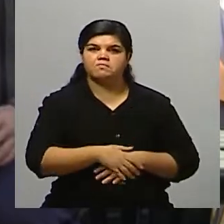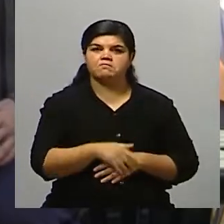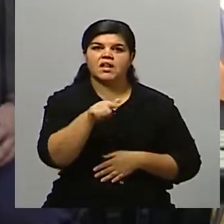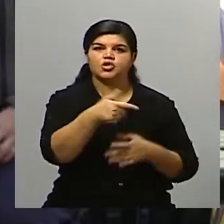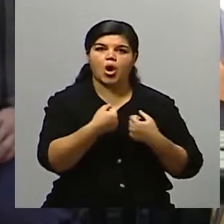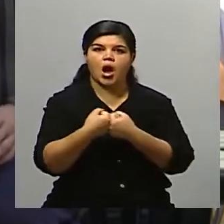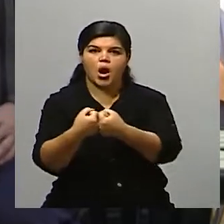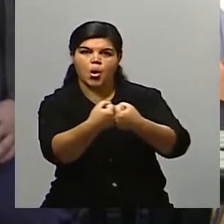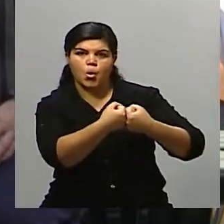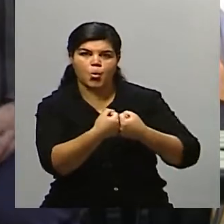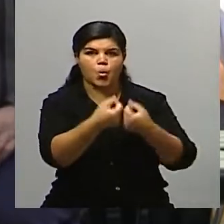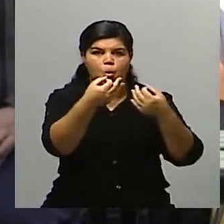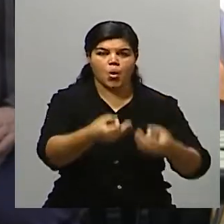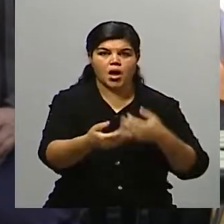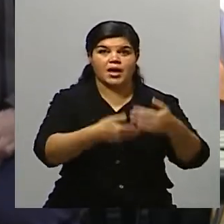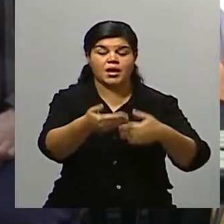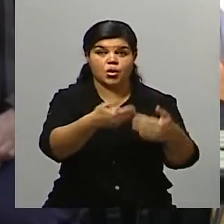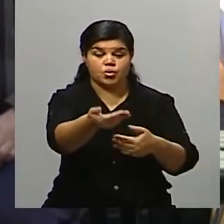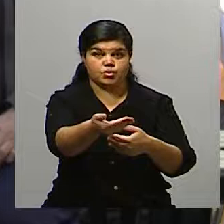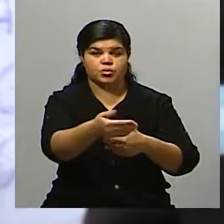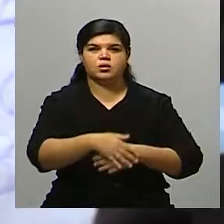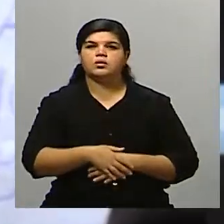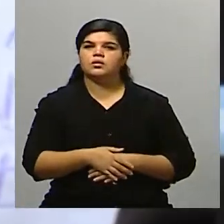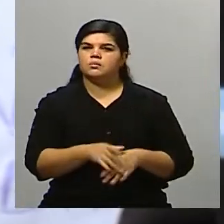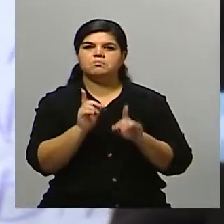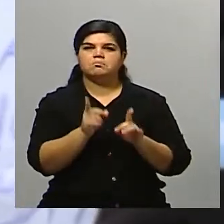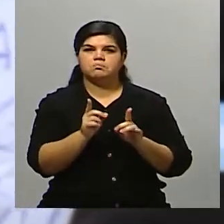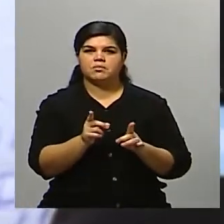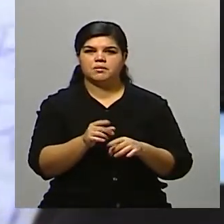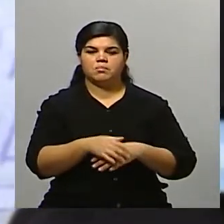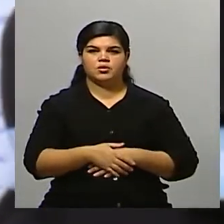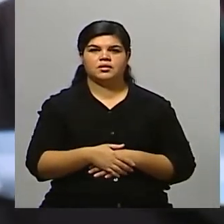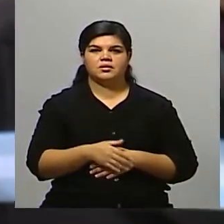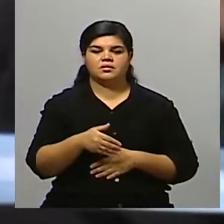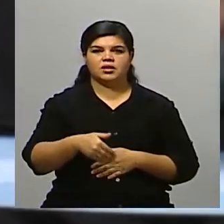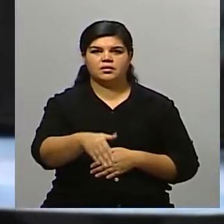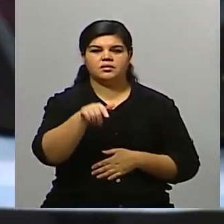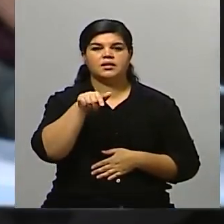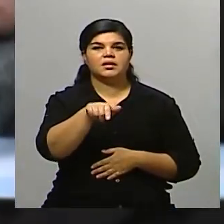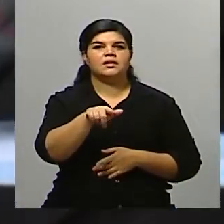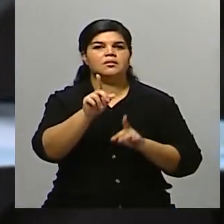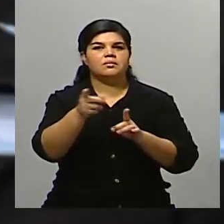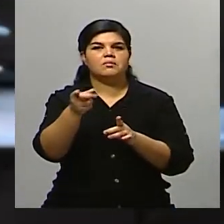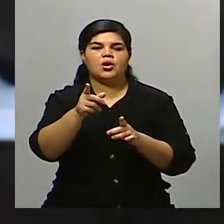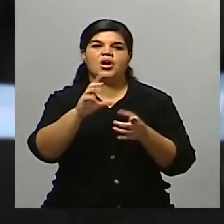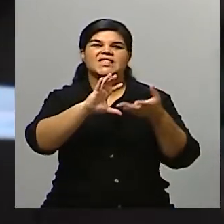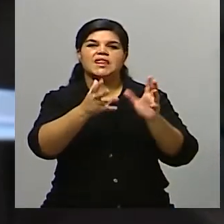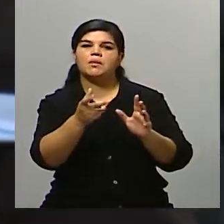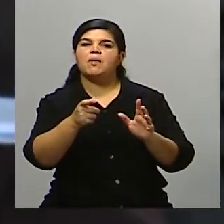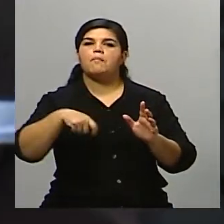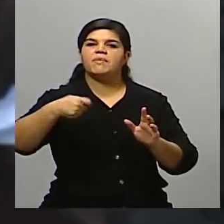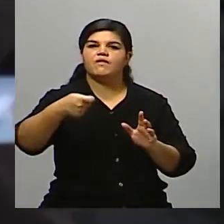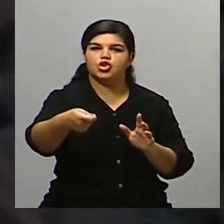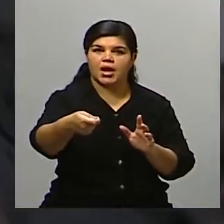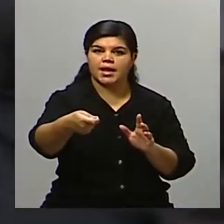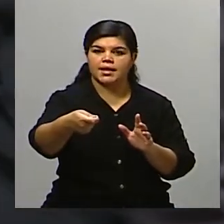Fue importantísimo y fue un poco contramano del mundo, ¿no? Cuando los sistemas previsionales iban hacia las privatizaciones, en Argentina fue